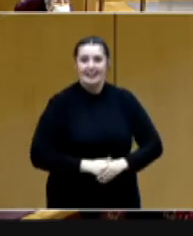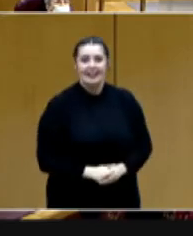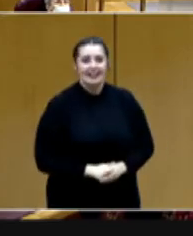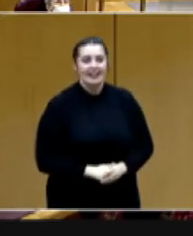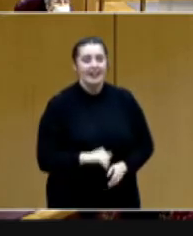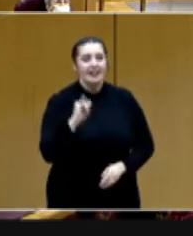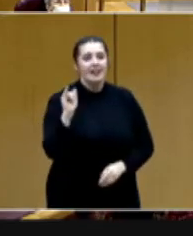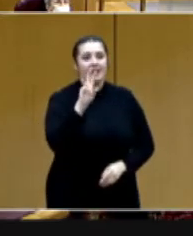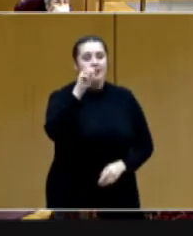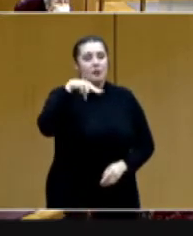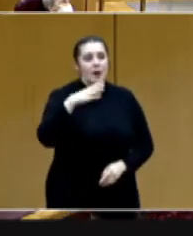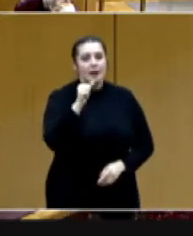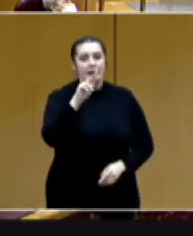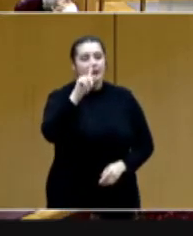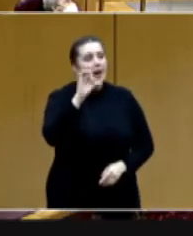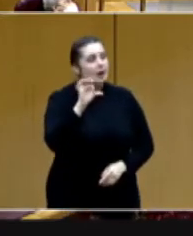Fraga